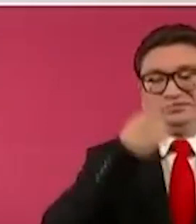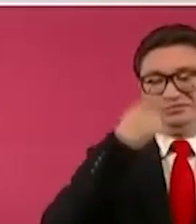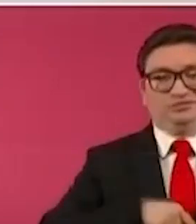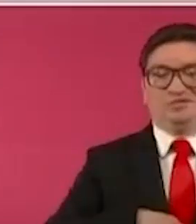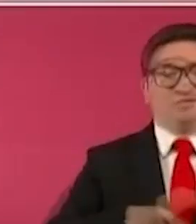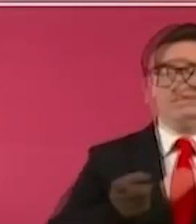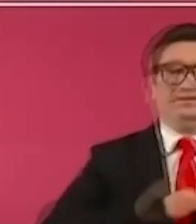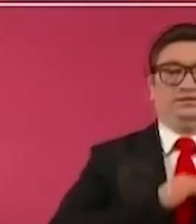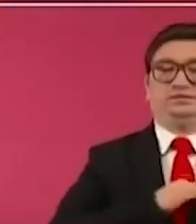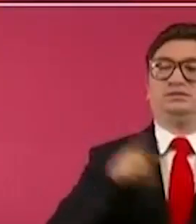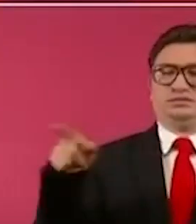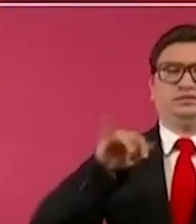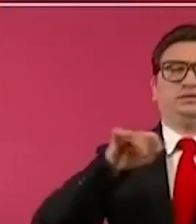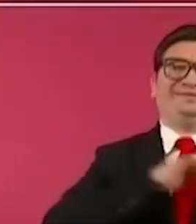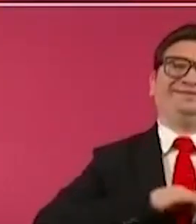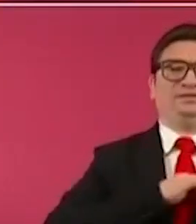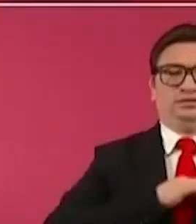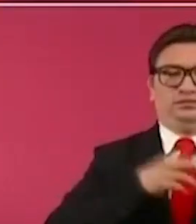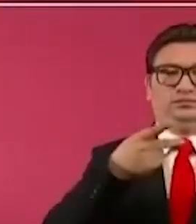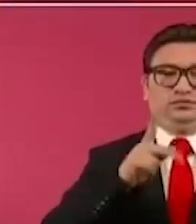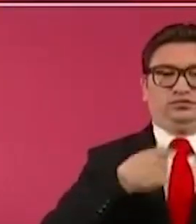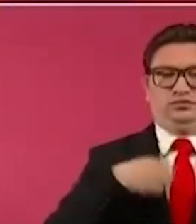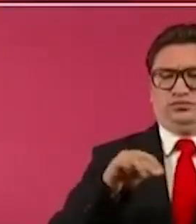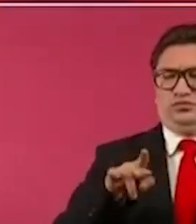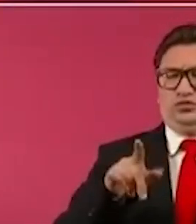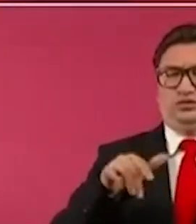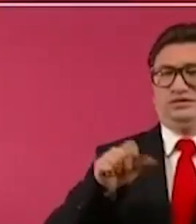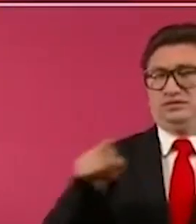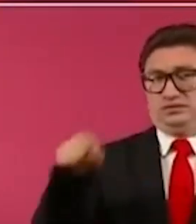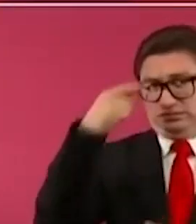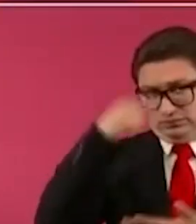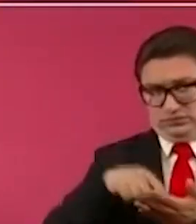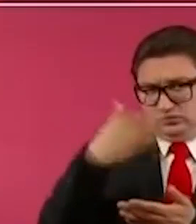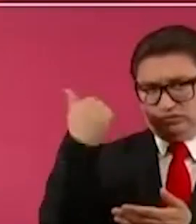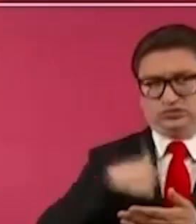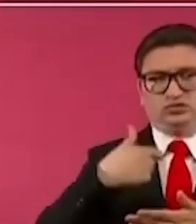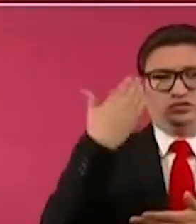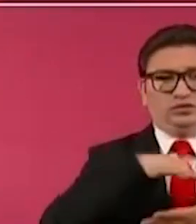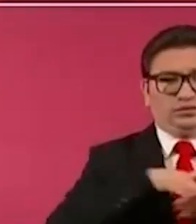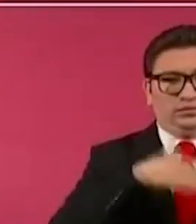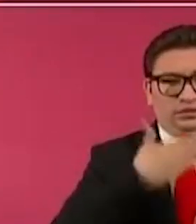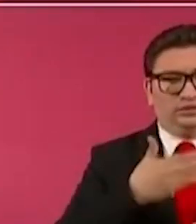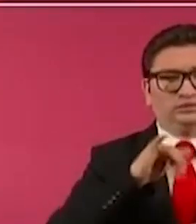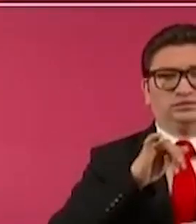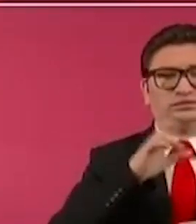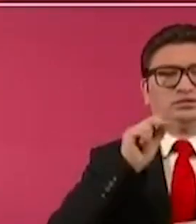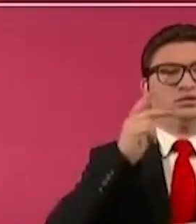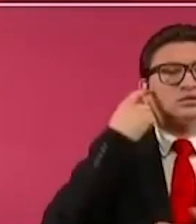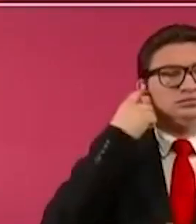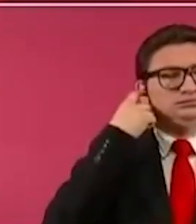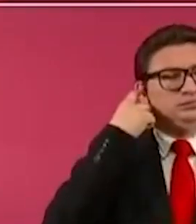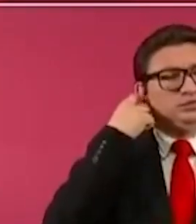Unidos. Yo no sé si fue Moody, porque y no sé si lo leí bien. Pero sí, sí fue Moody's.